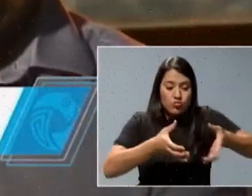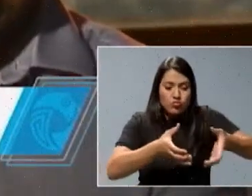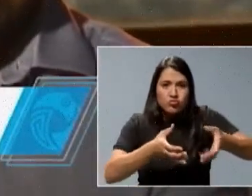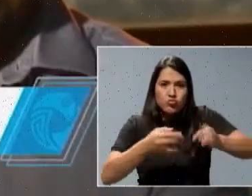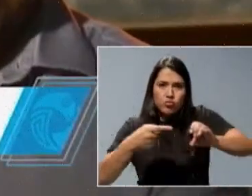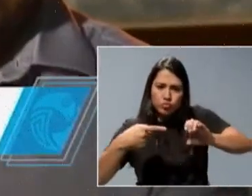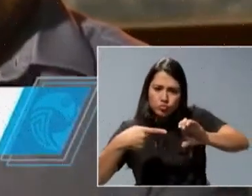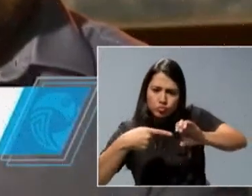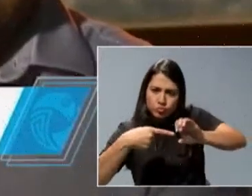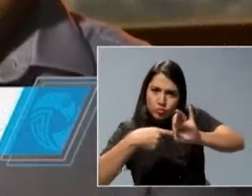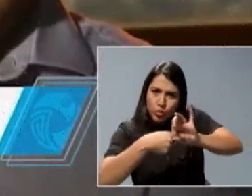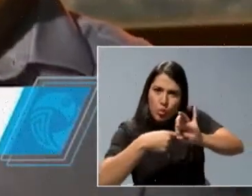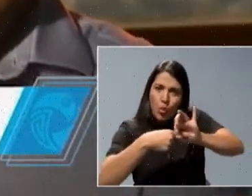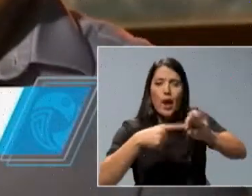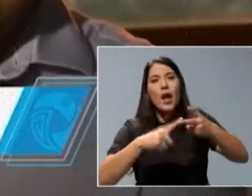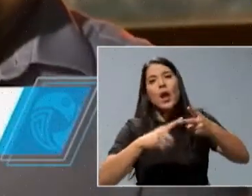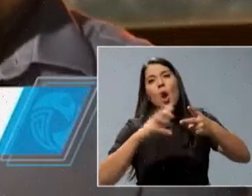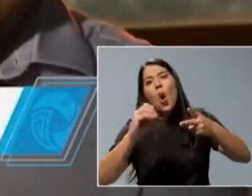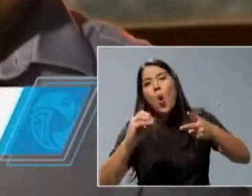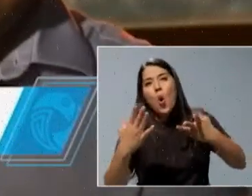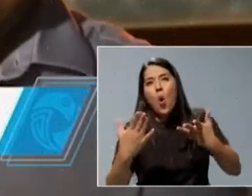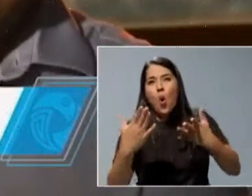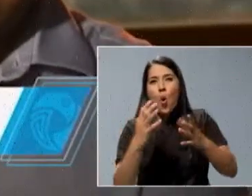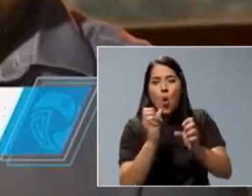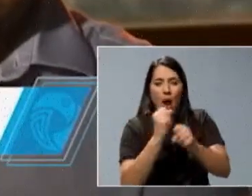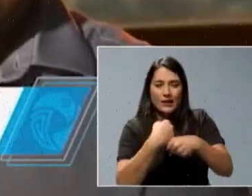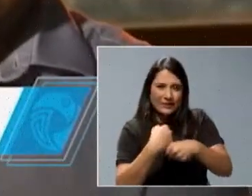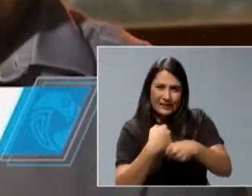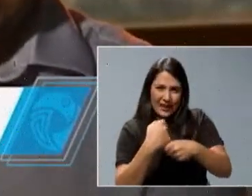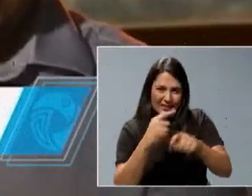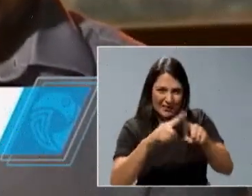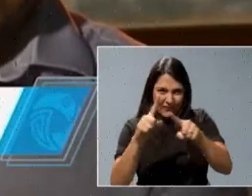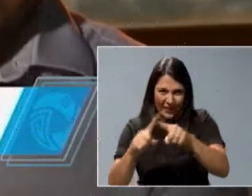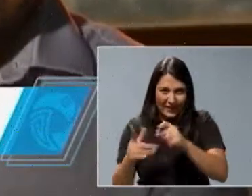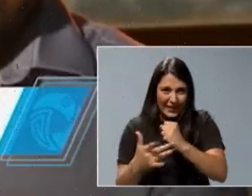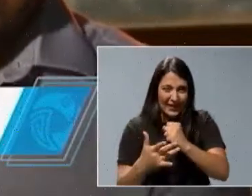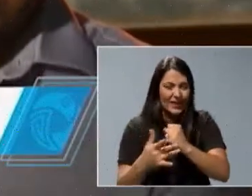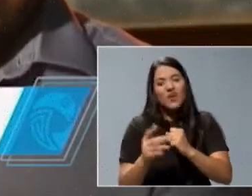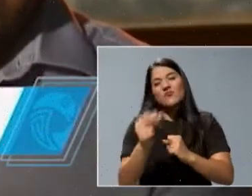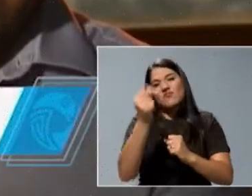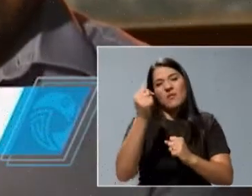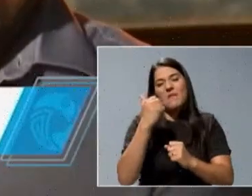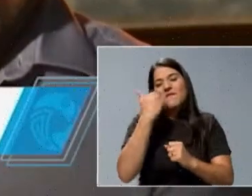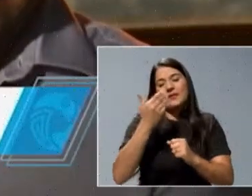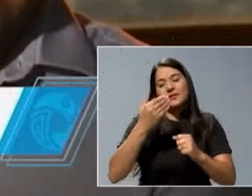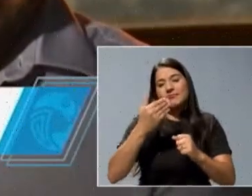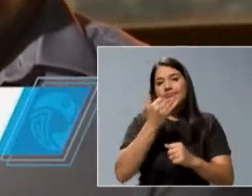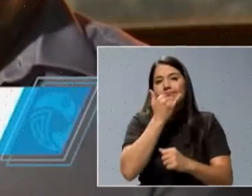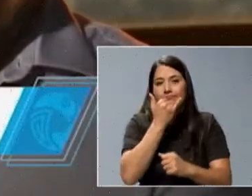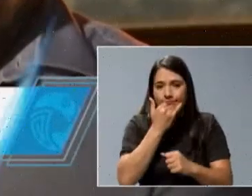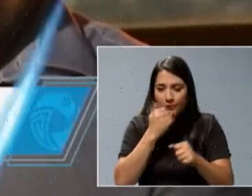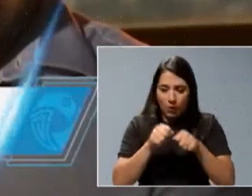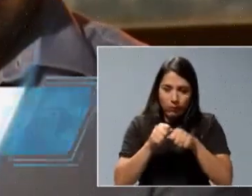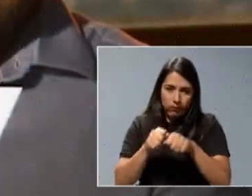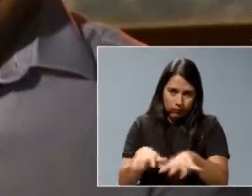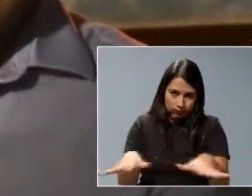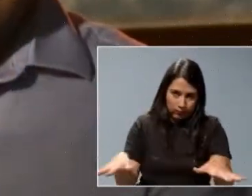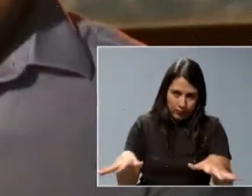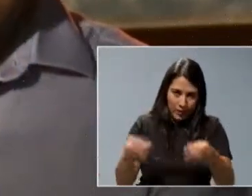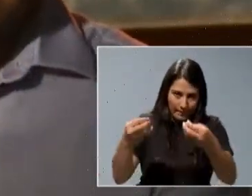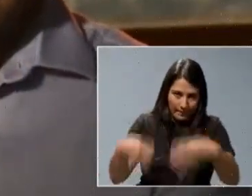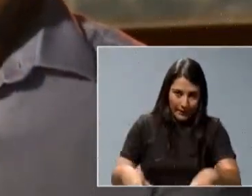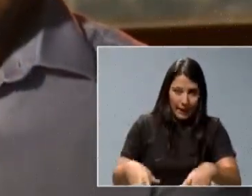se ponía una especie de abrazadera que rápidamente fallaba. Y creo que las